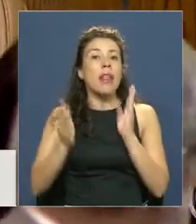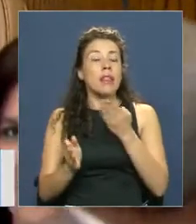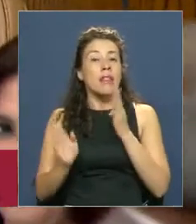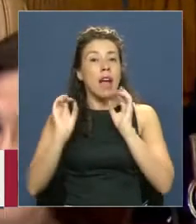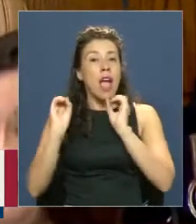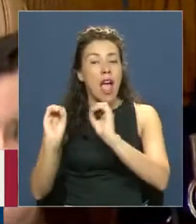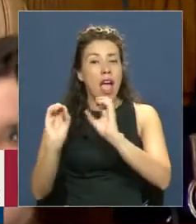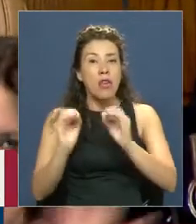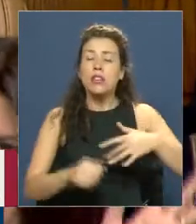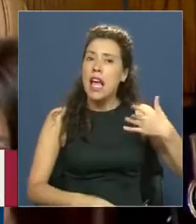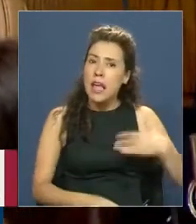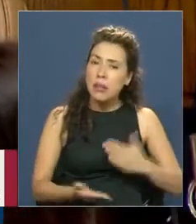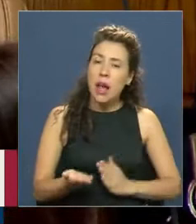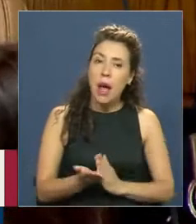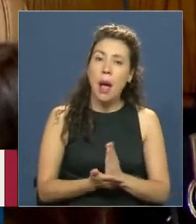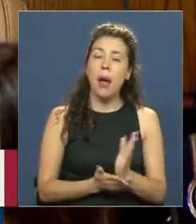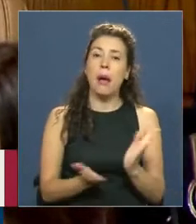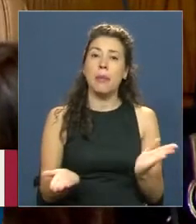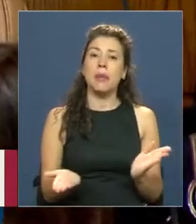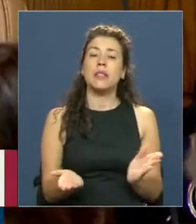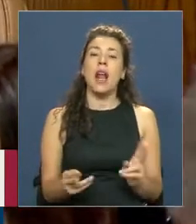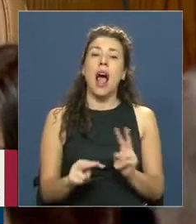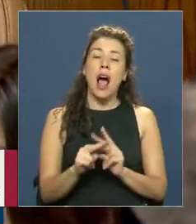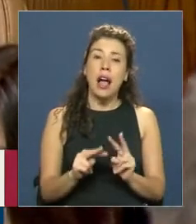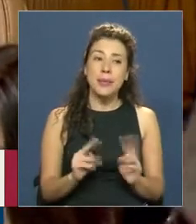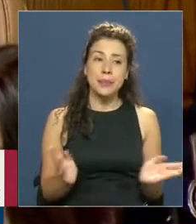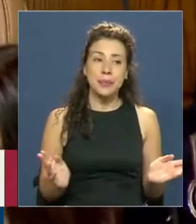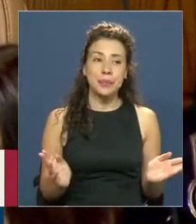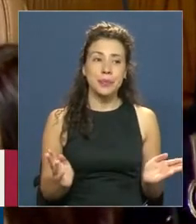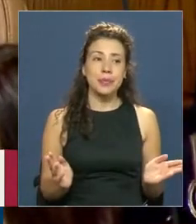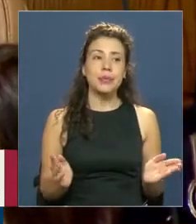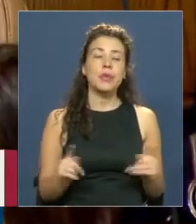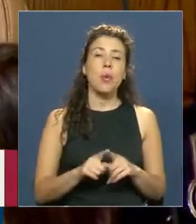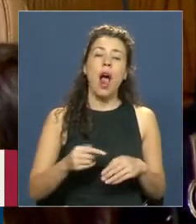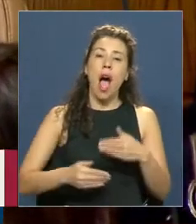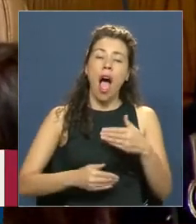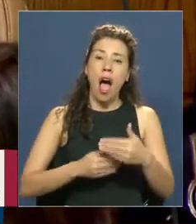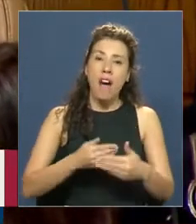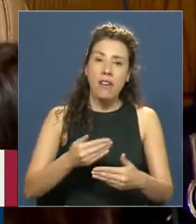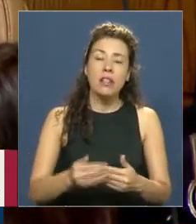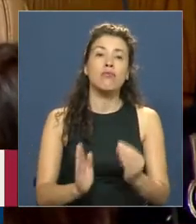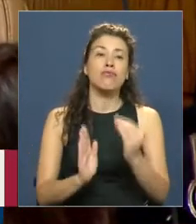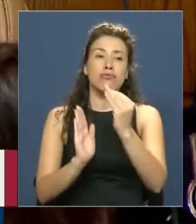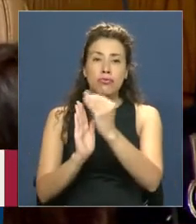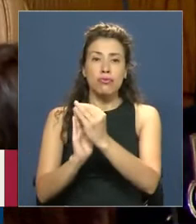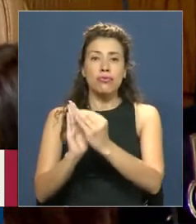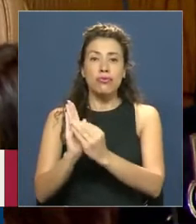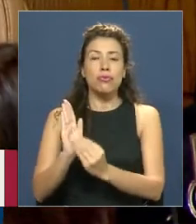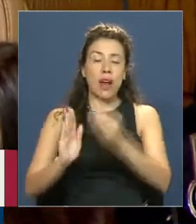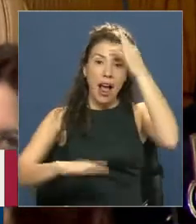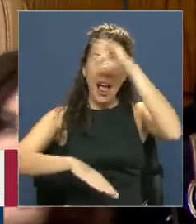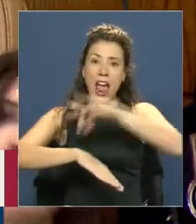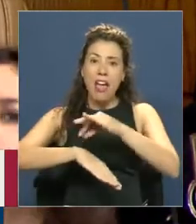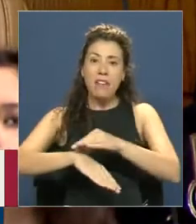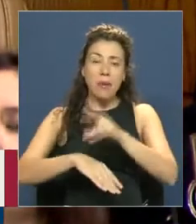para partir con algo que podamos hacer, además de ir transitando a tener un registro de las enfermedades poco frecuentes en nuestro